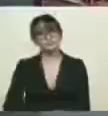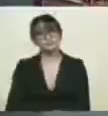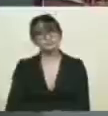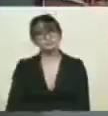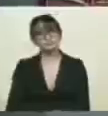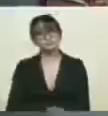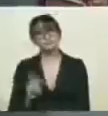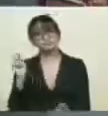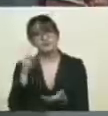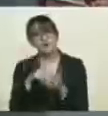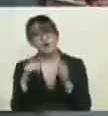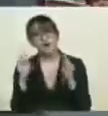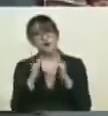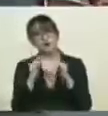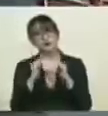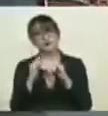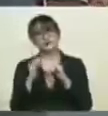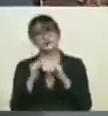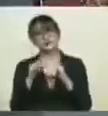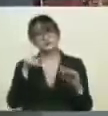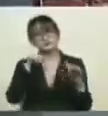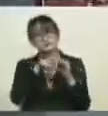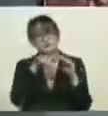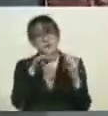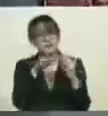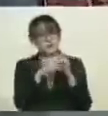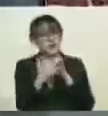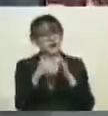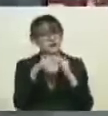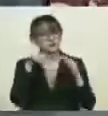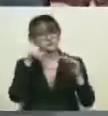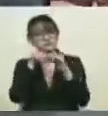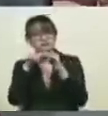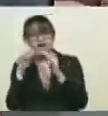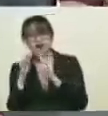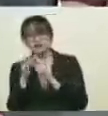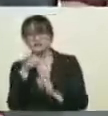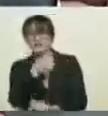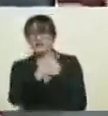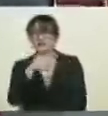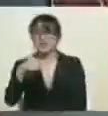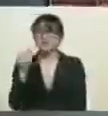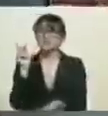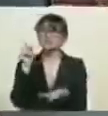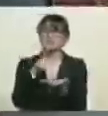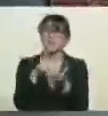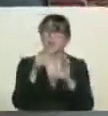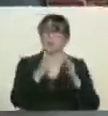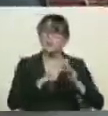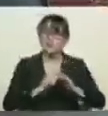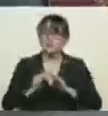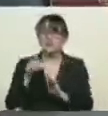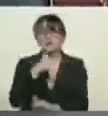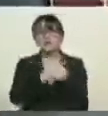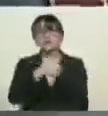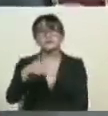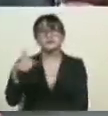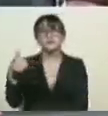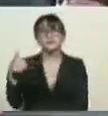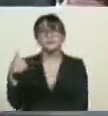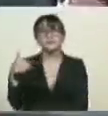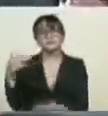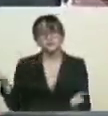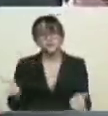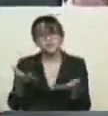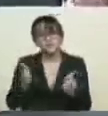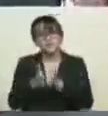las casas, barrio por barrio, casa por casa, comunidad por comunidad, a motivar